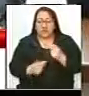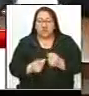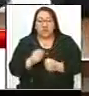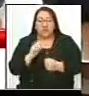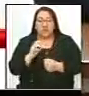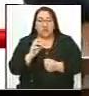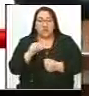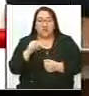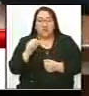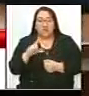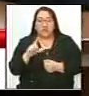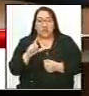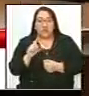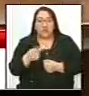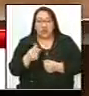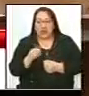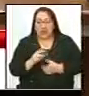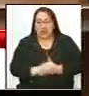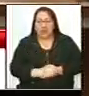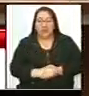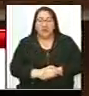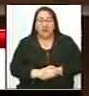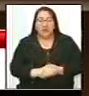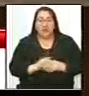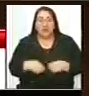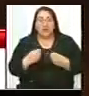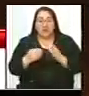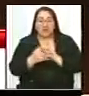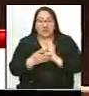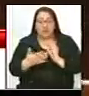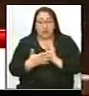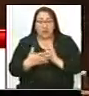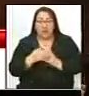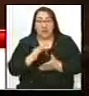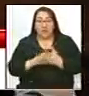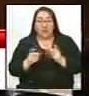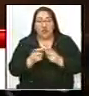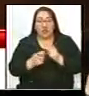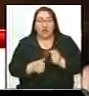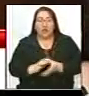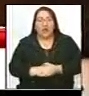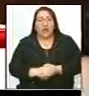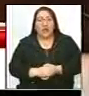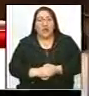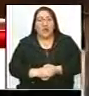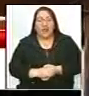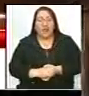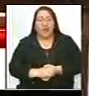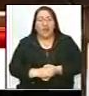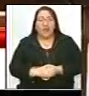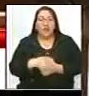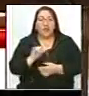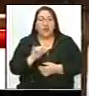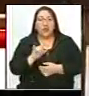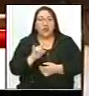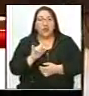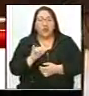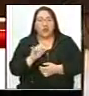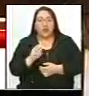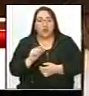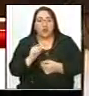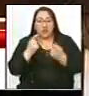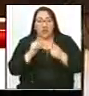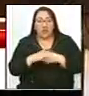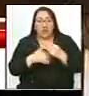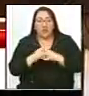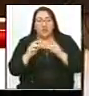Edgar Melgar. Se deja constancia que la licencia de los congresistas Yuyes, Juan Carlos Yuyes, el quórum para la